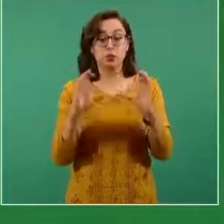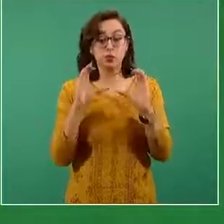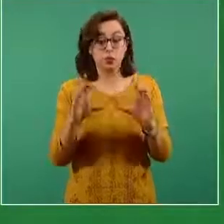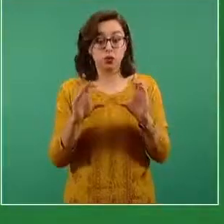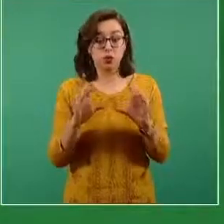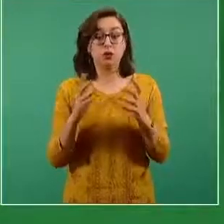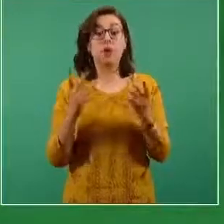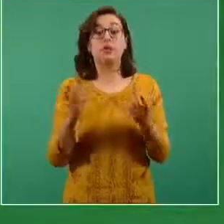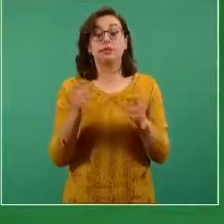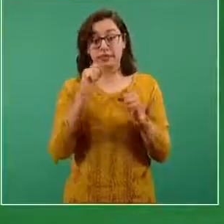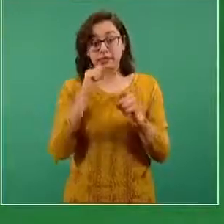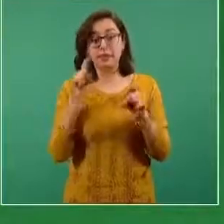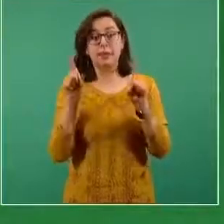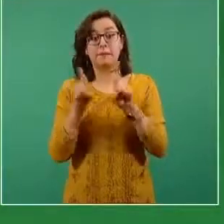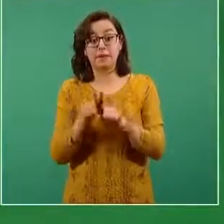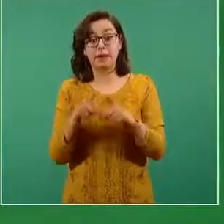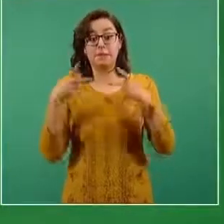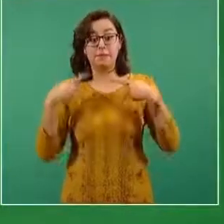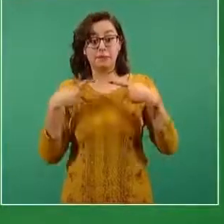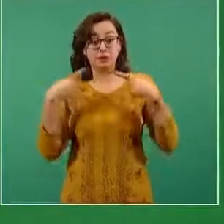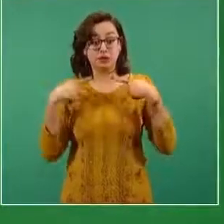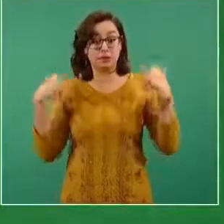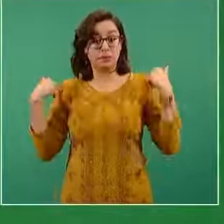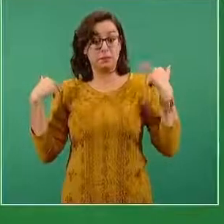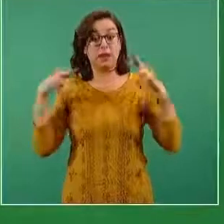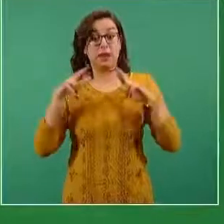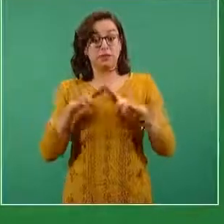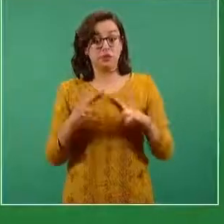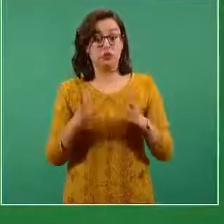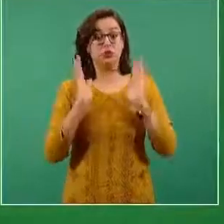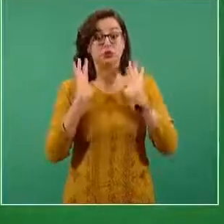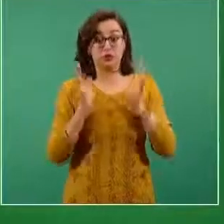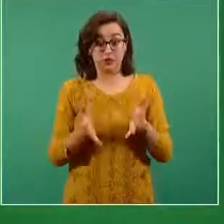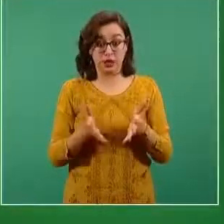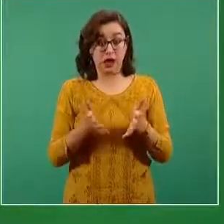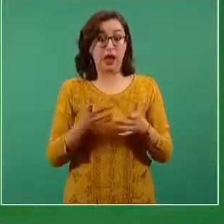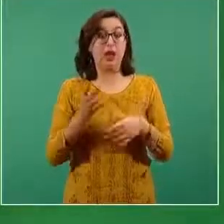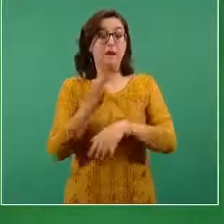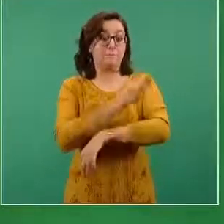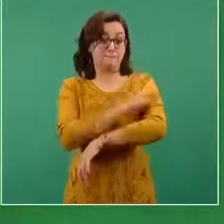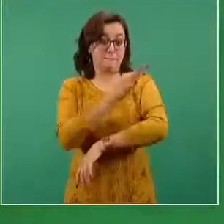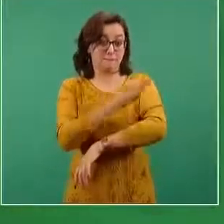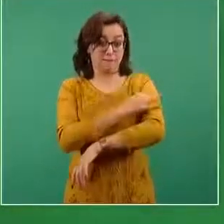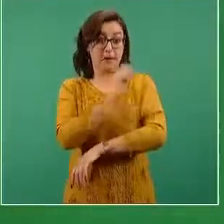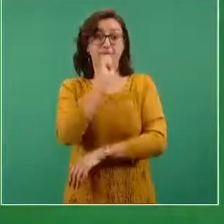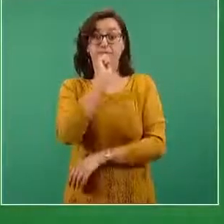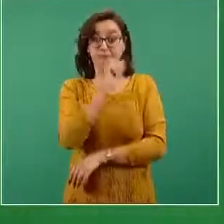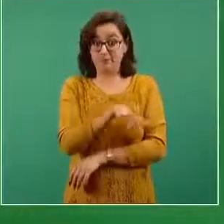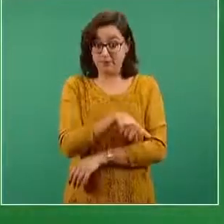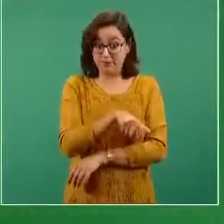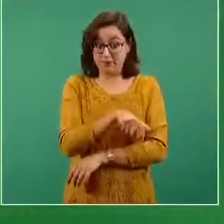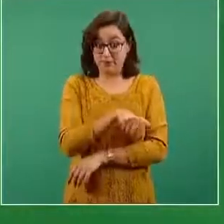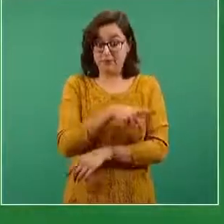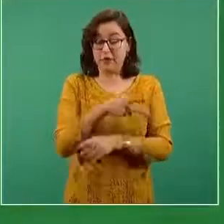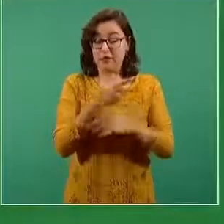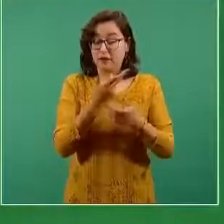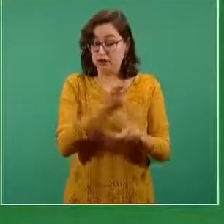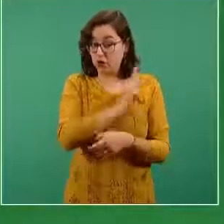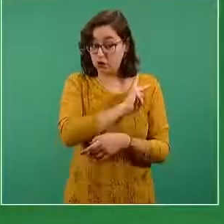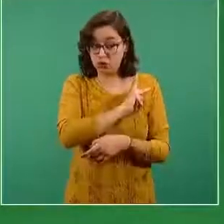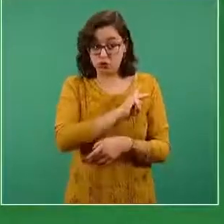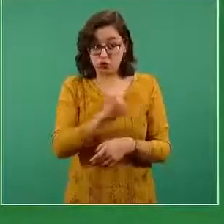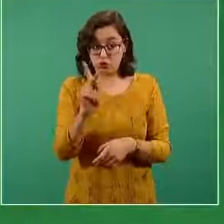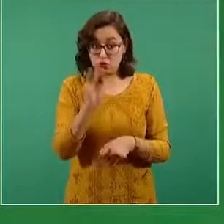si a eso le sumamos que la población de trabajadores de la educación que estarían involucradas en esta actividad estarían ya todas vacunadas